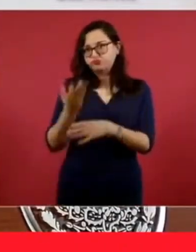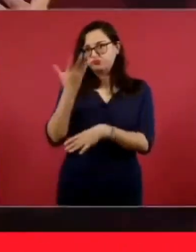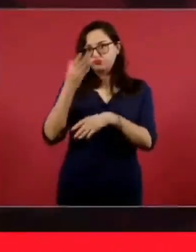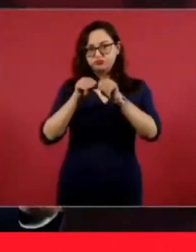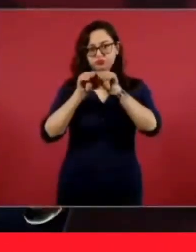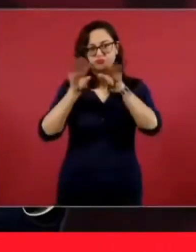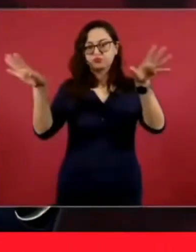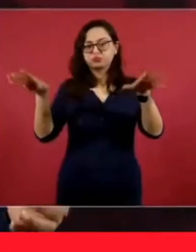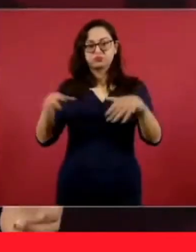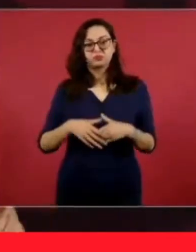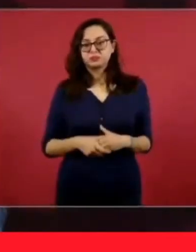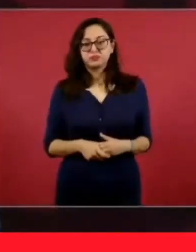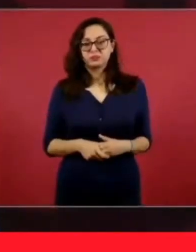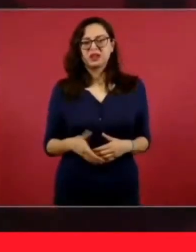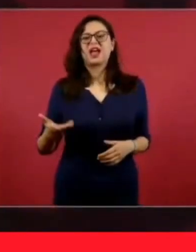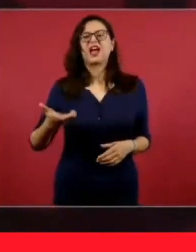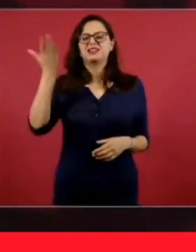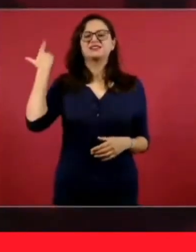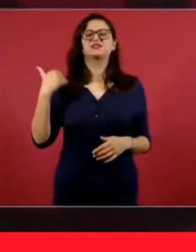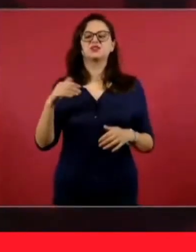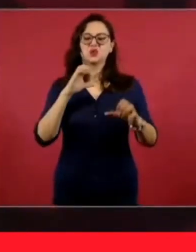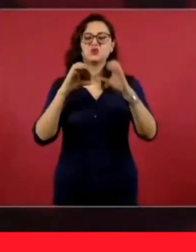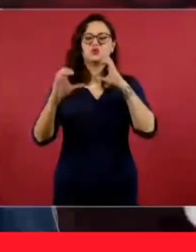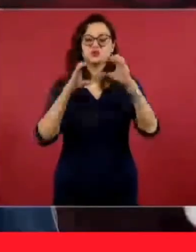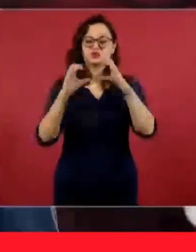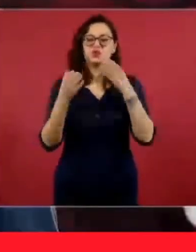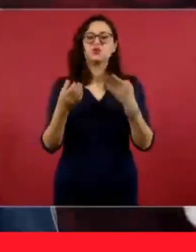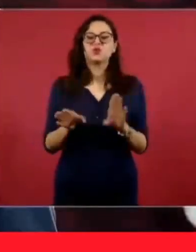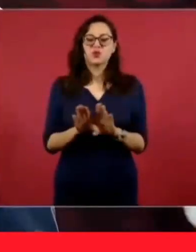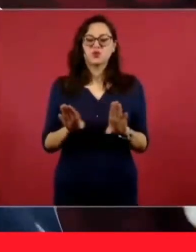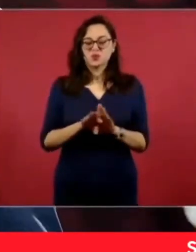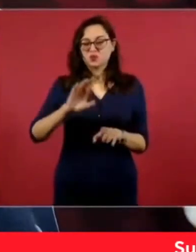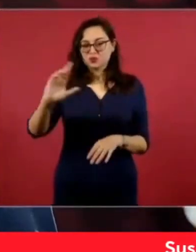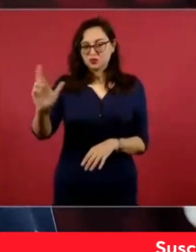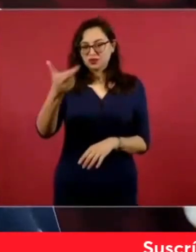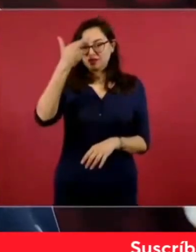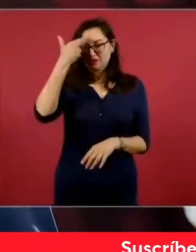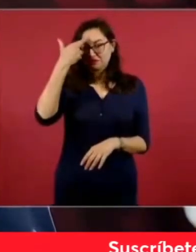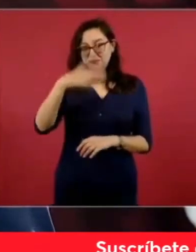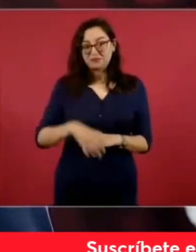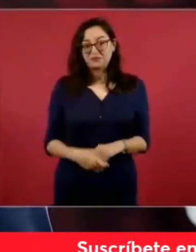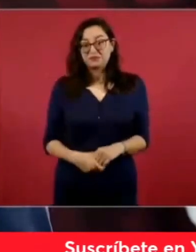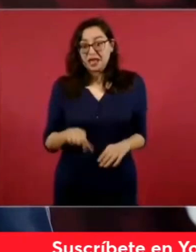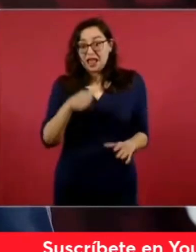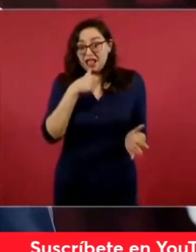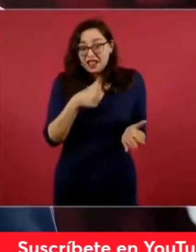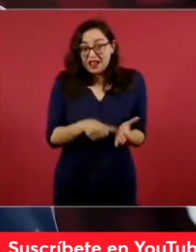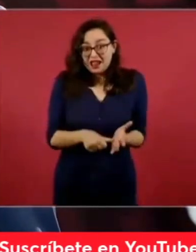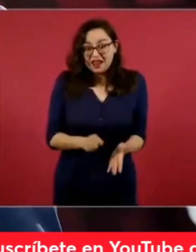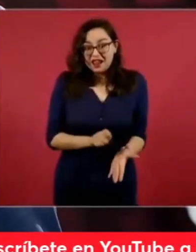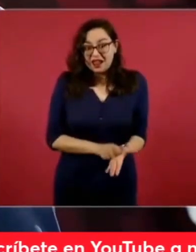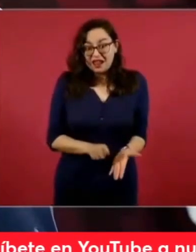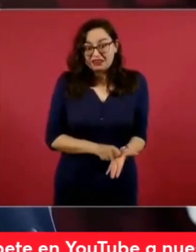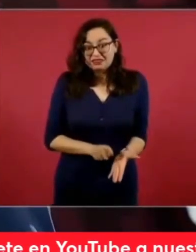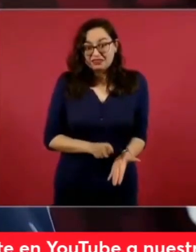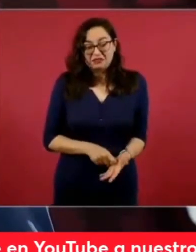de los medios. pero repito, con honrosas